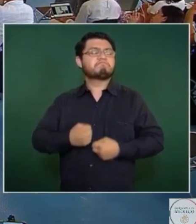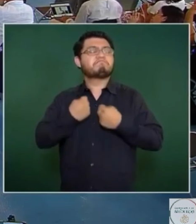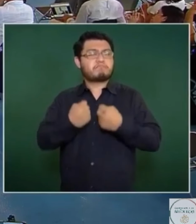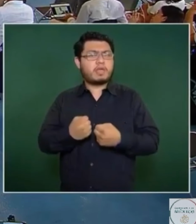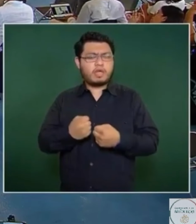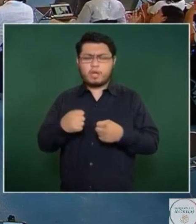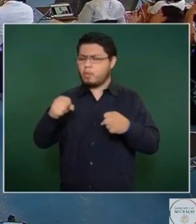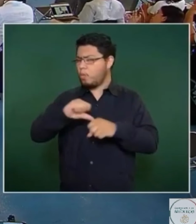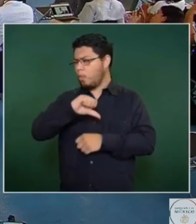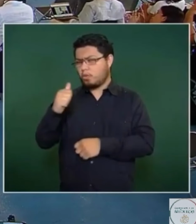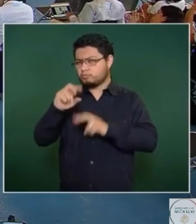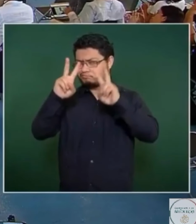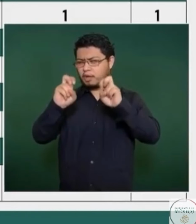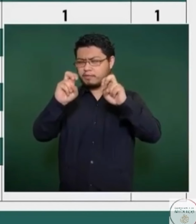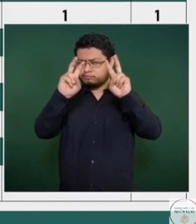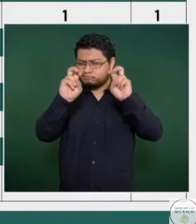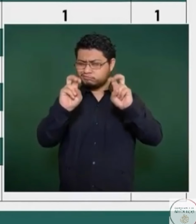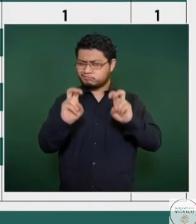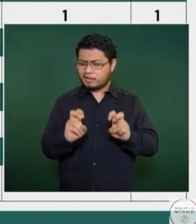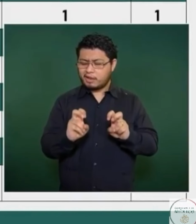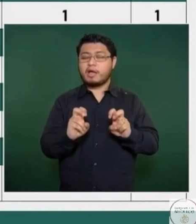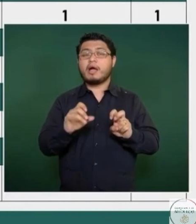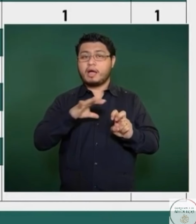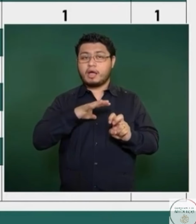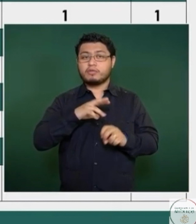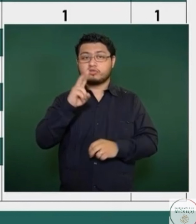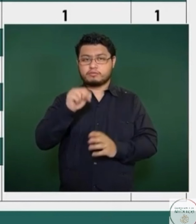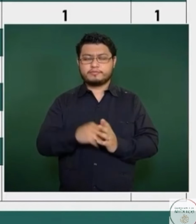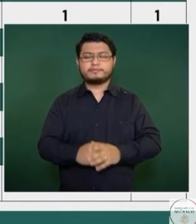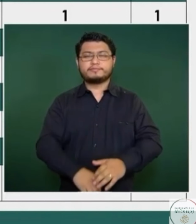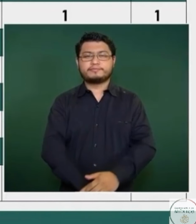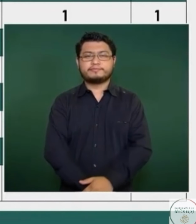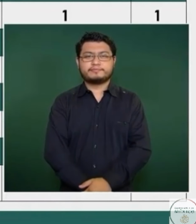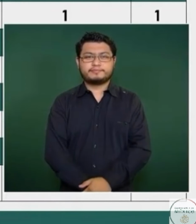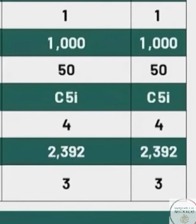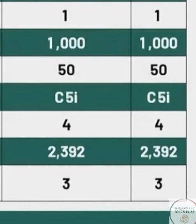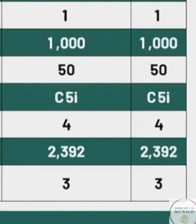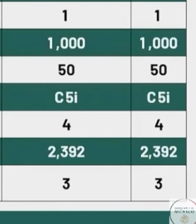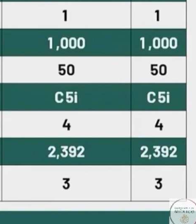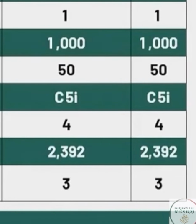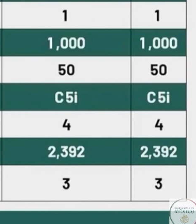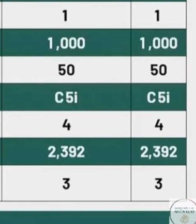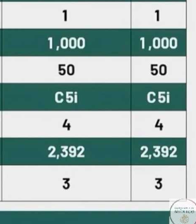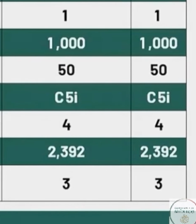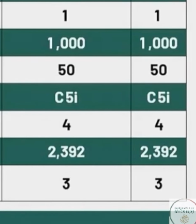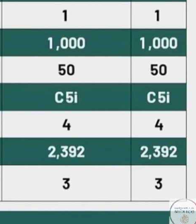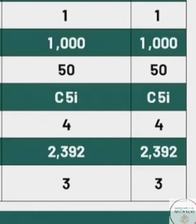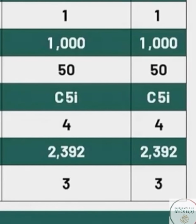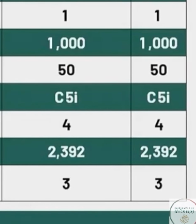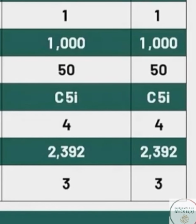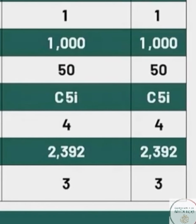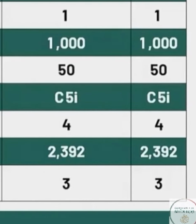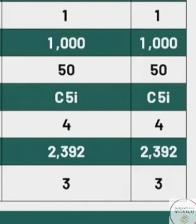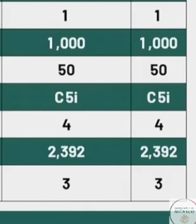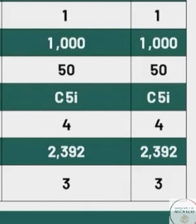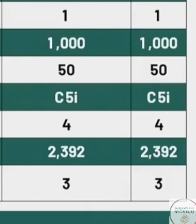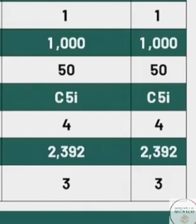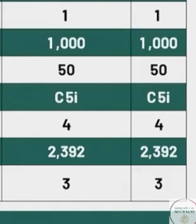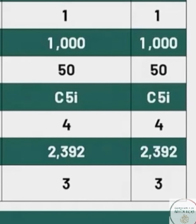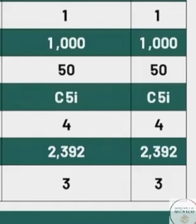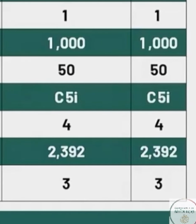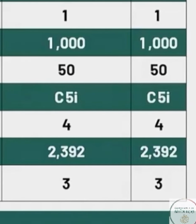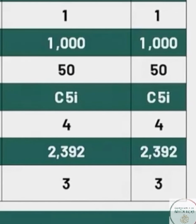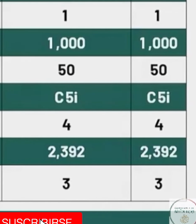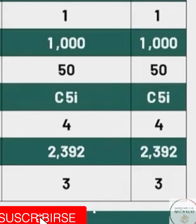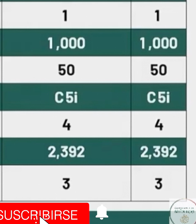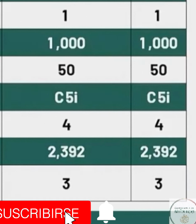cosas estamos pasando de tener alrededor de 2,200 cámaras de seguridad a casi 6,000, donde estamos cambiando nuestra tecnología de monitoreo de